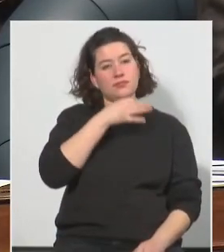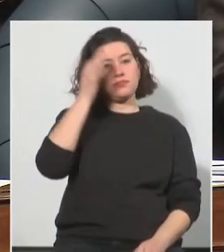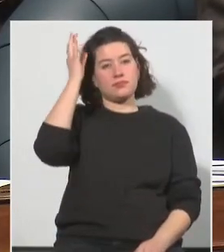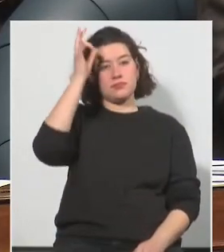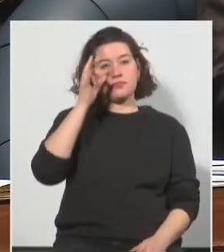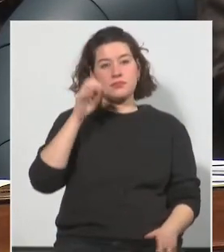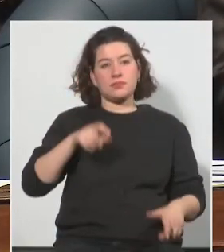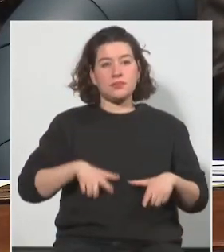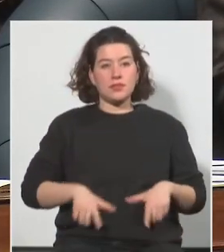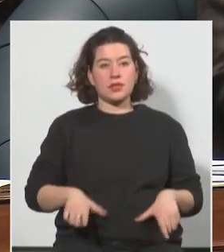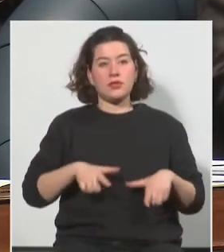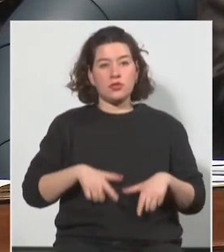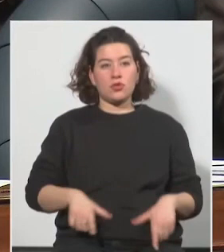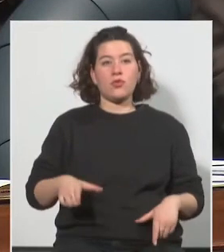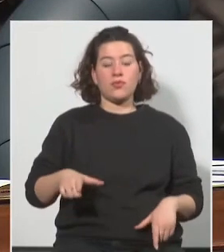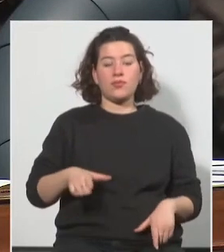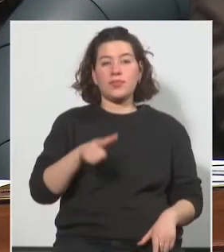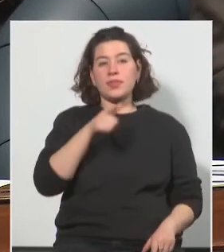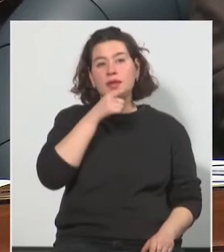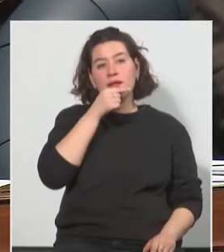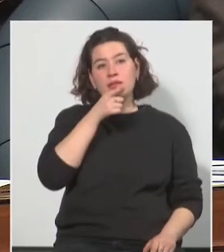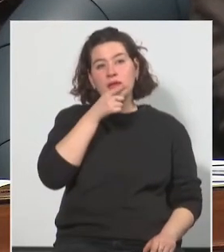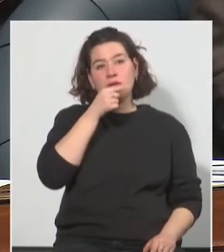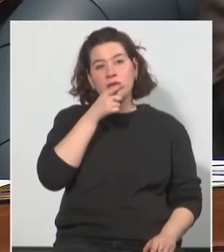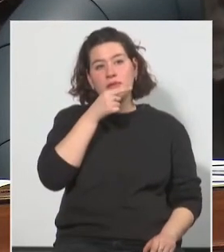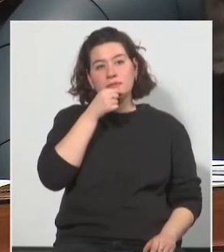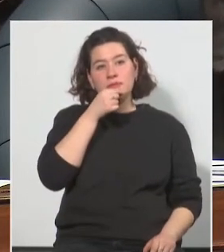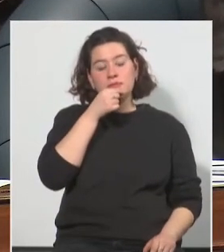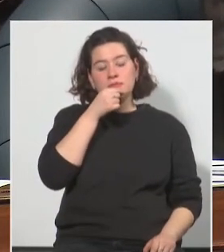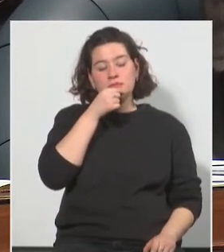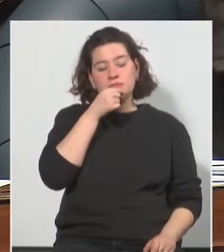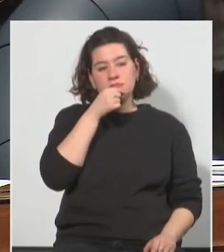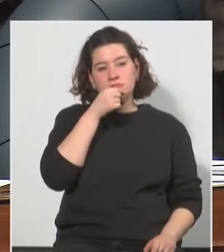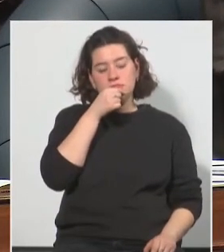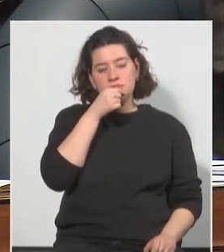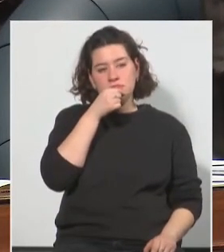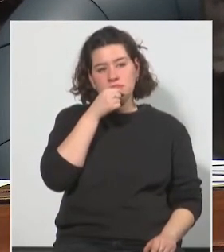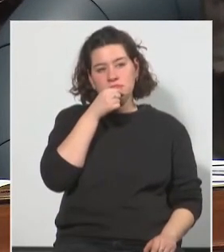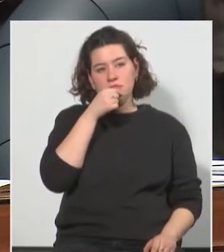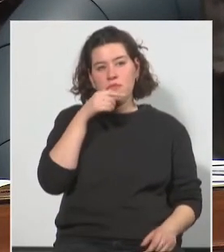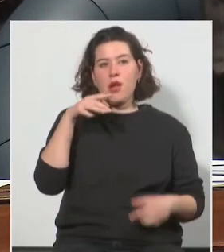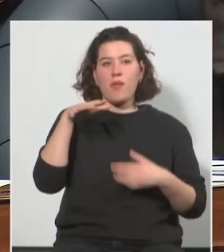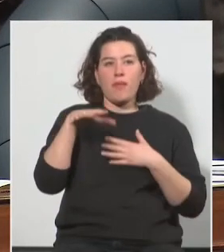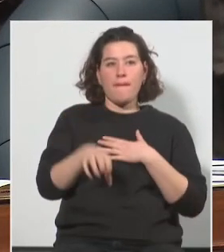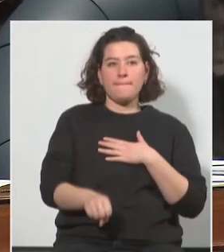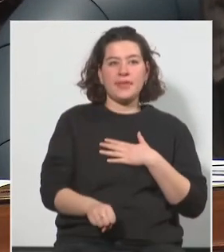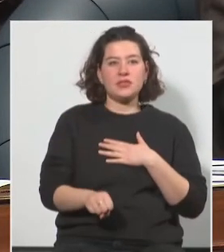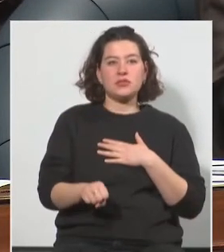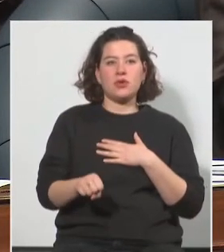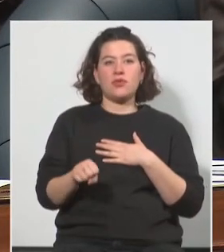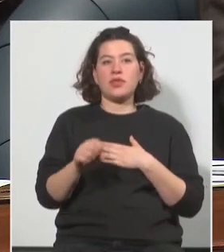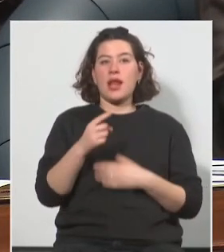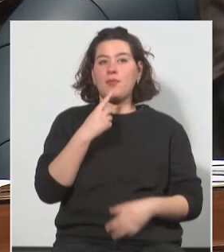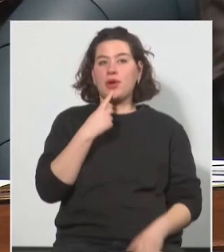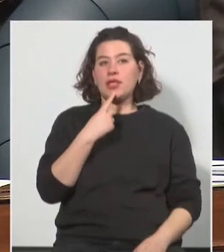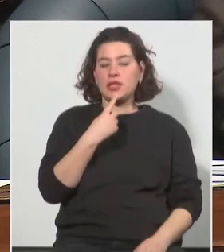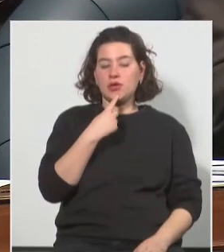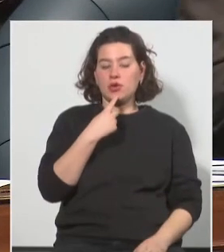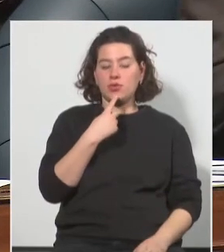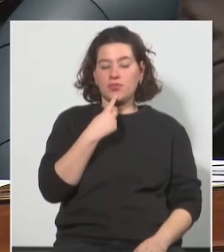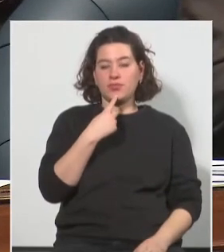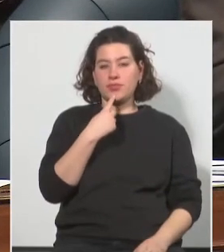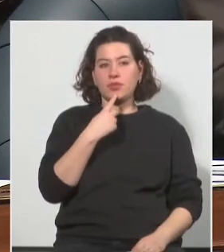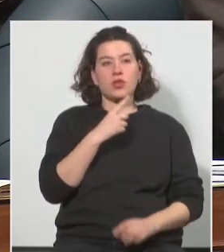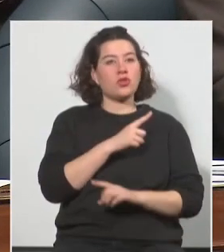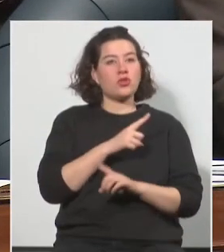señor Ministro del Interior en cuanto al compromiso del sistema político, en cuanto